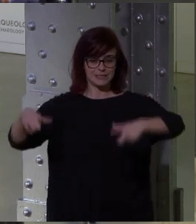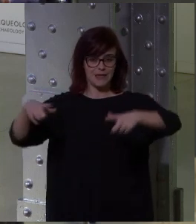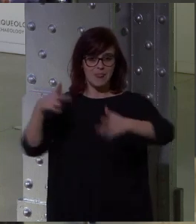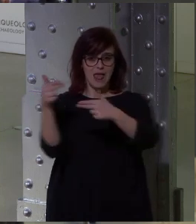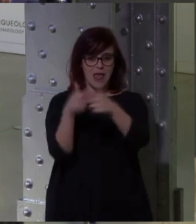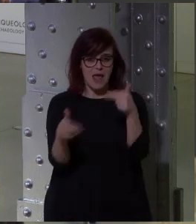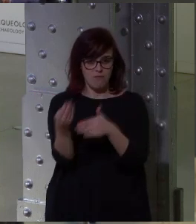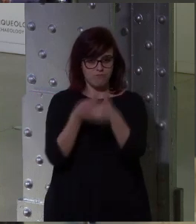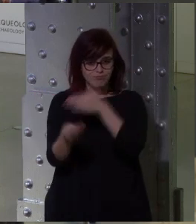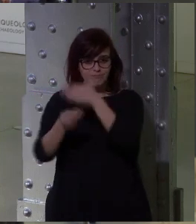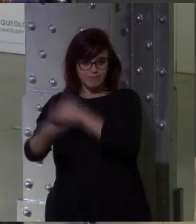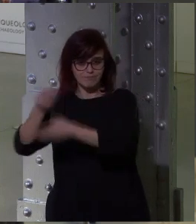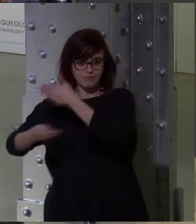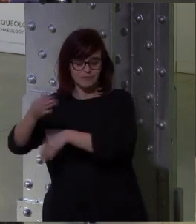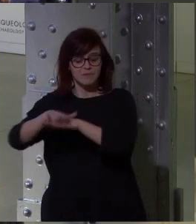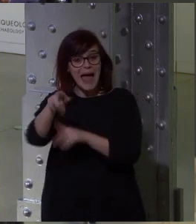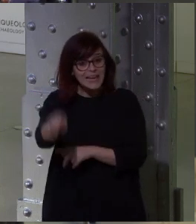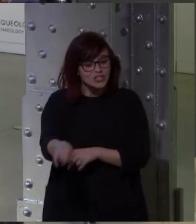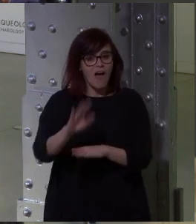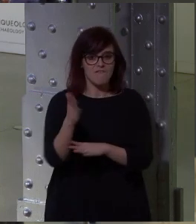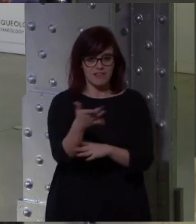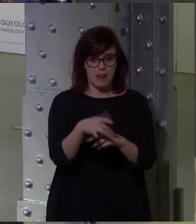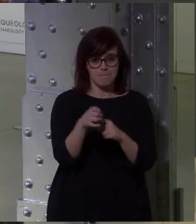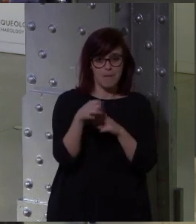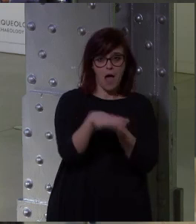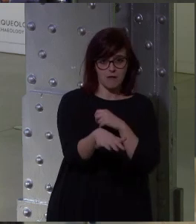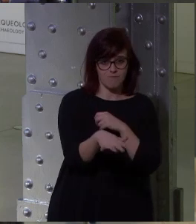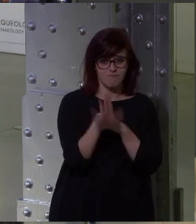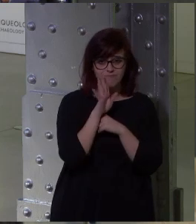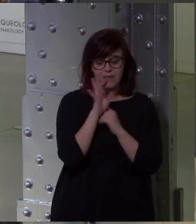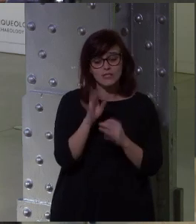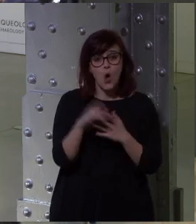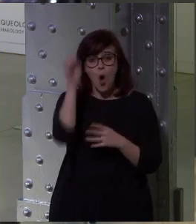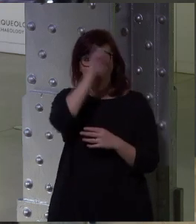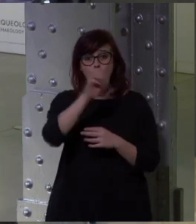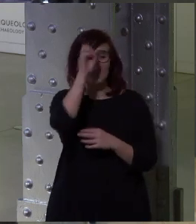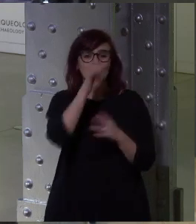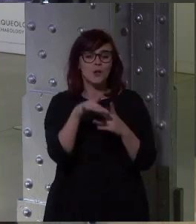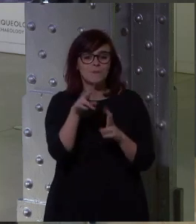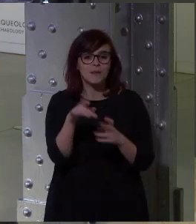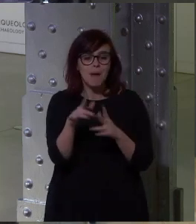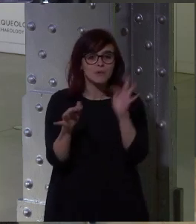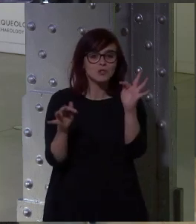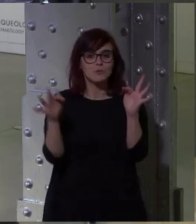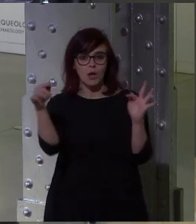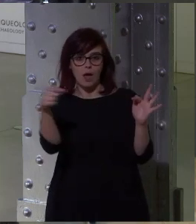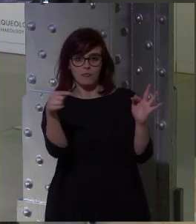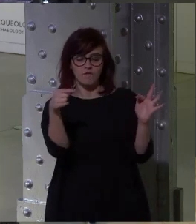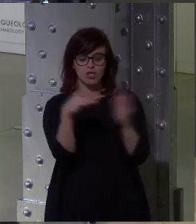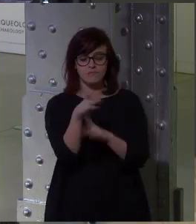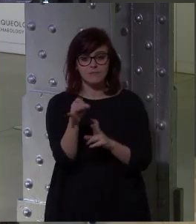distintas especies. Esto afecta mucho al mar, y ¿qué opinan en positivo y en negativo